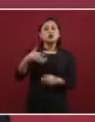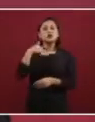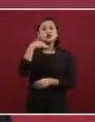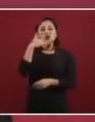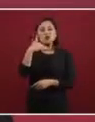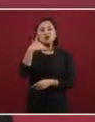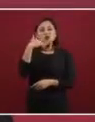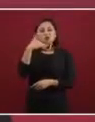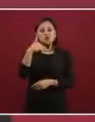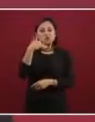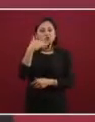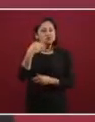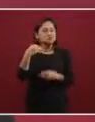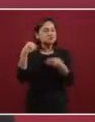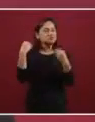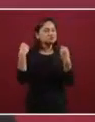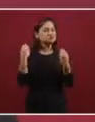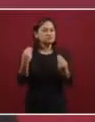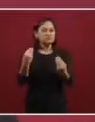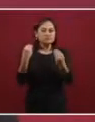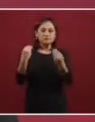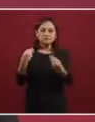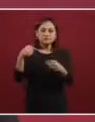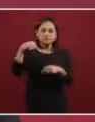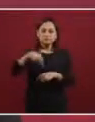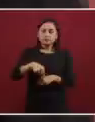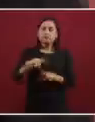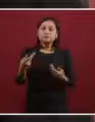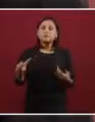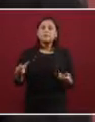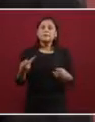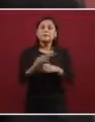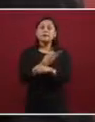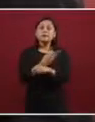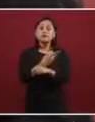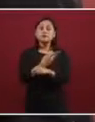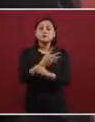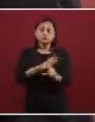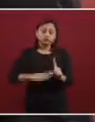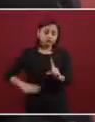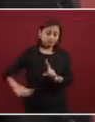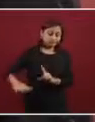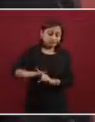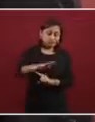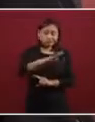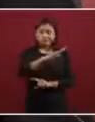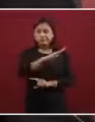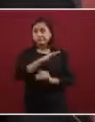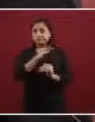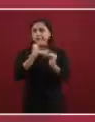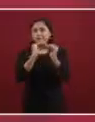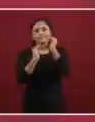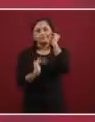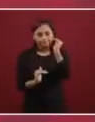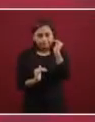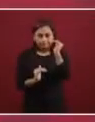que imperó, se produjo una monstruosa desigualdad